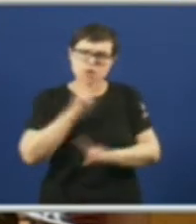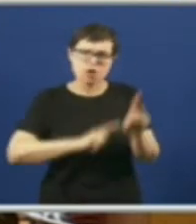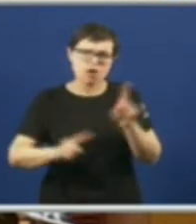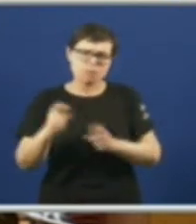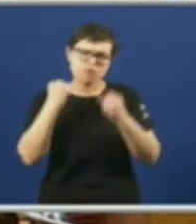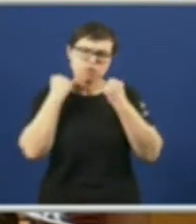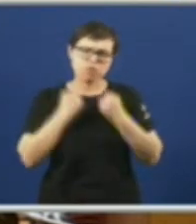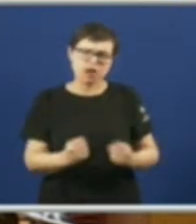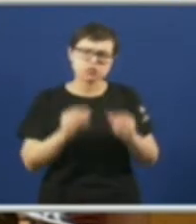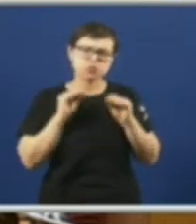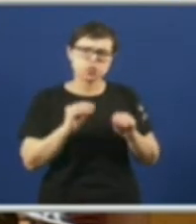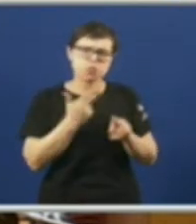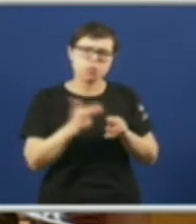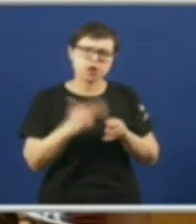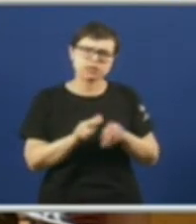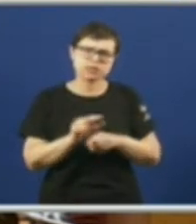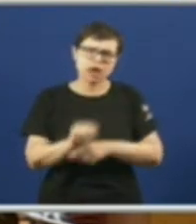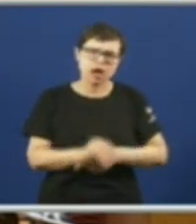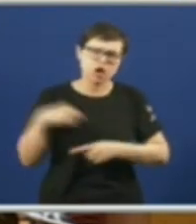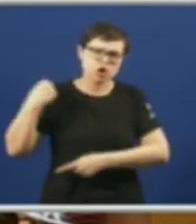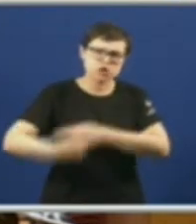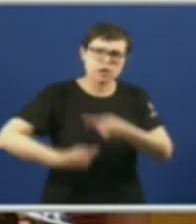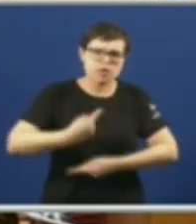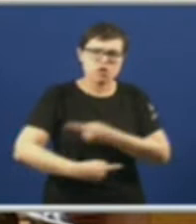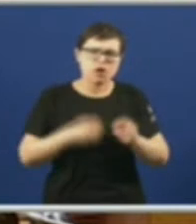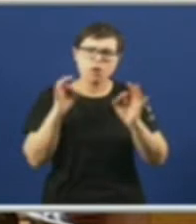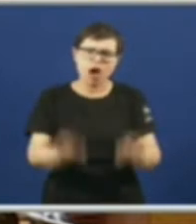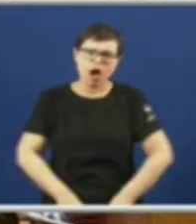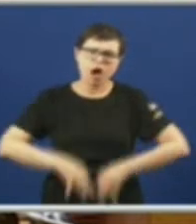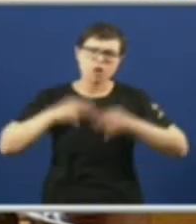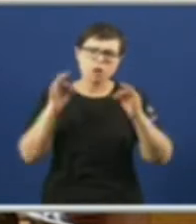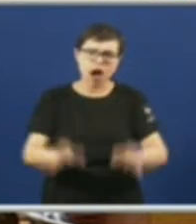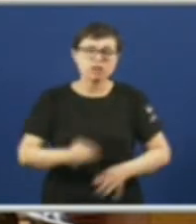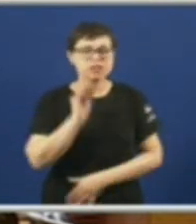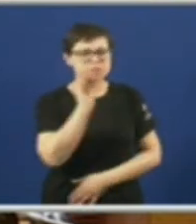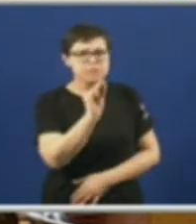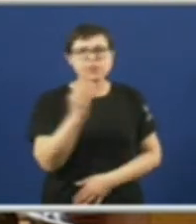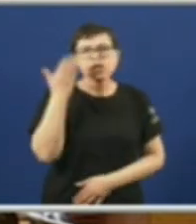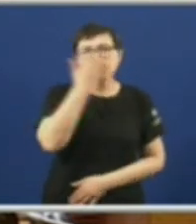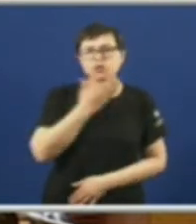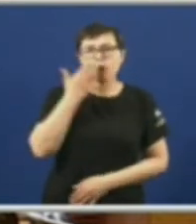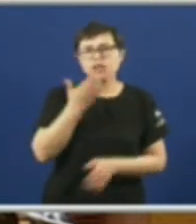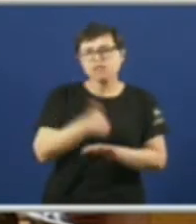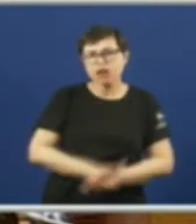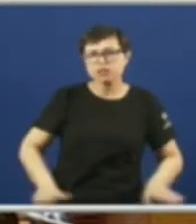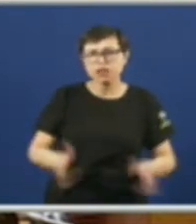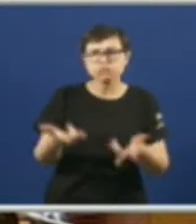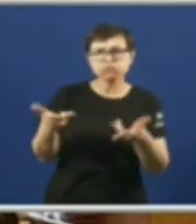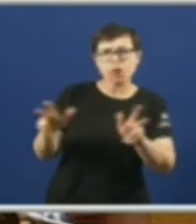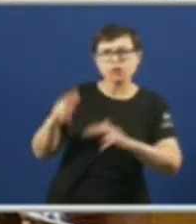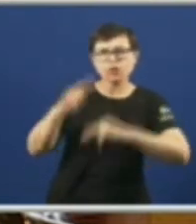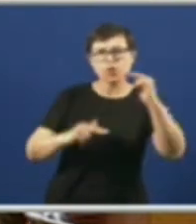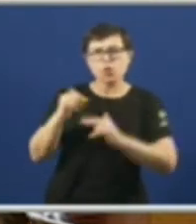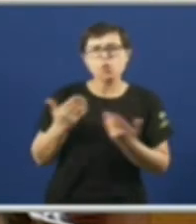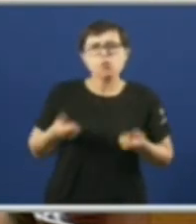as políticas conservadoras do Partido Popular. E xa llo dixen, dígame cantas escolas infantís licitou vostede. 0